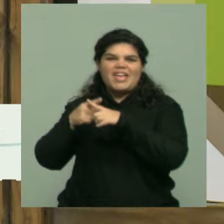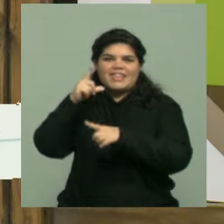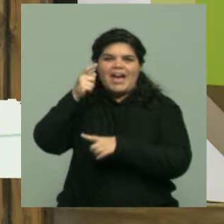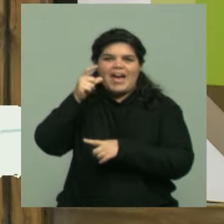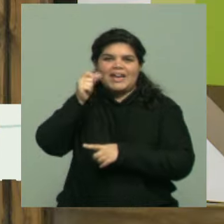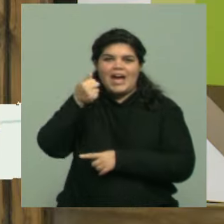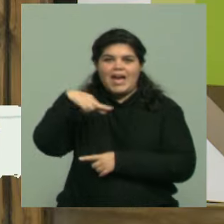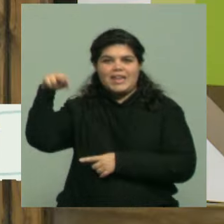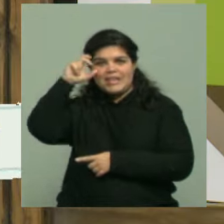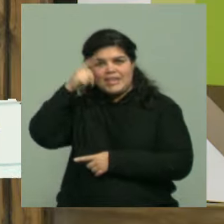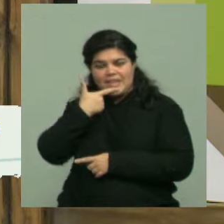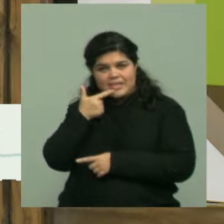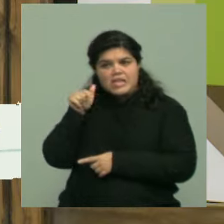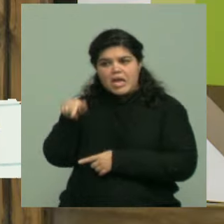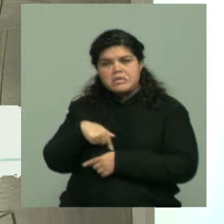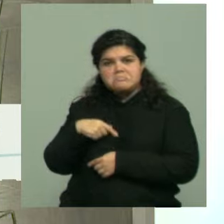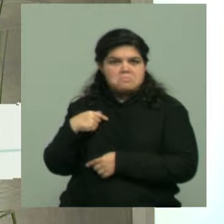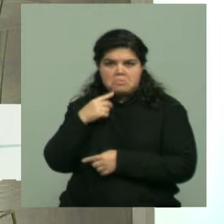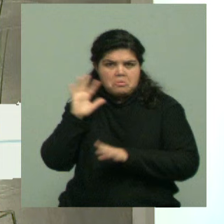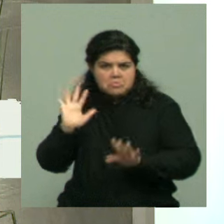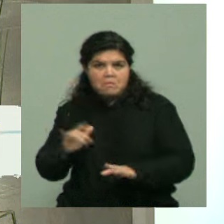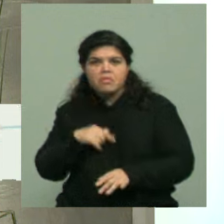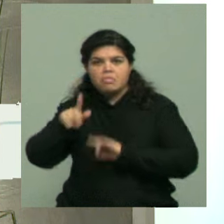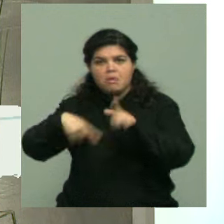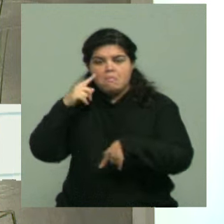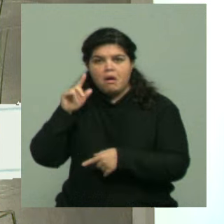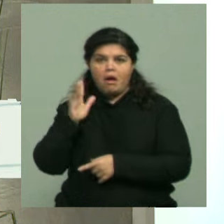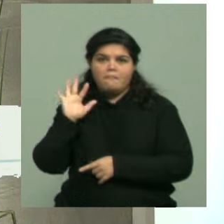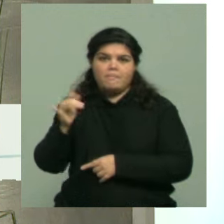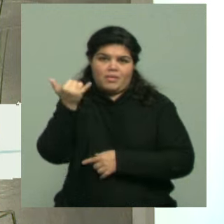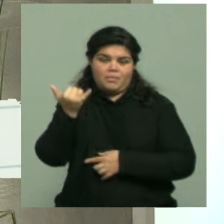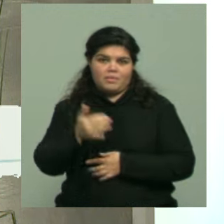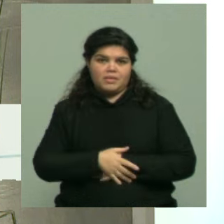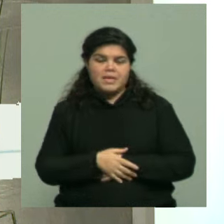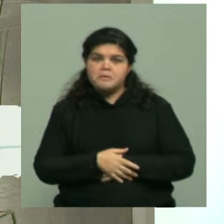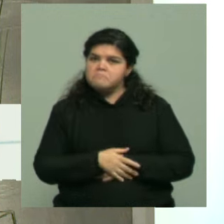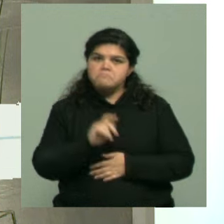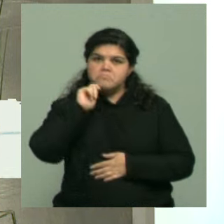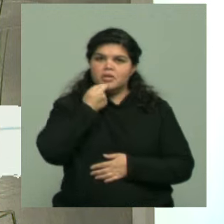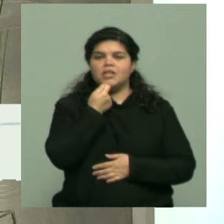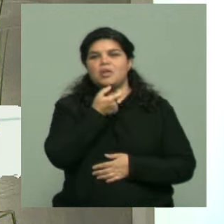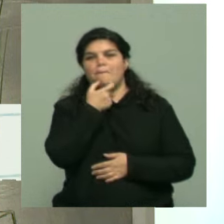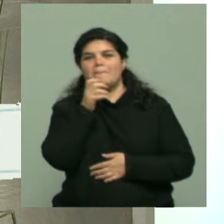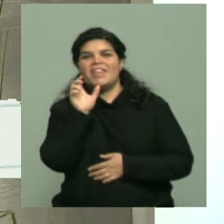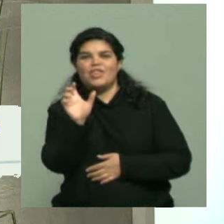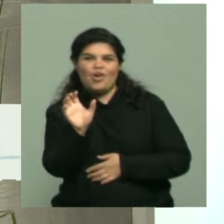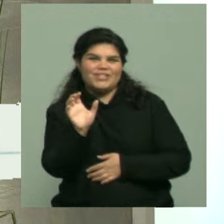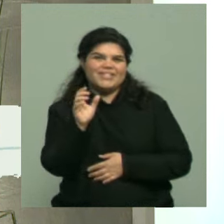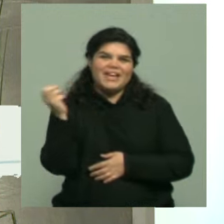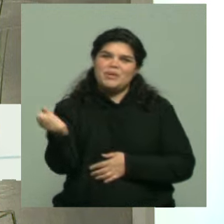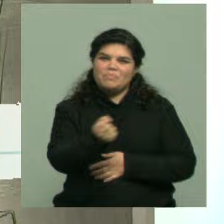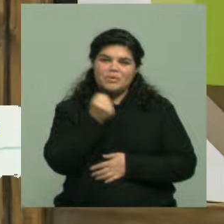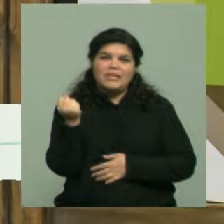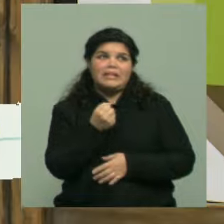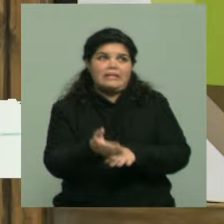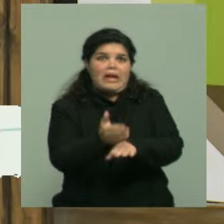bueno que si son cosas que pasan en Mendoza podamos conocerlas un poco más. Digo, hubiese estado buenísimo que nos enteráramos en el momento en que estaban filmando la peli, por ejemplo,